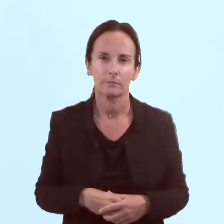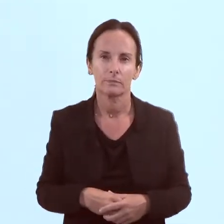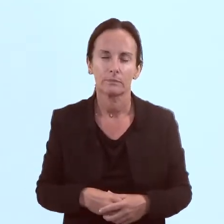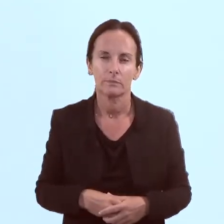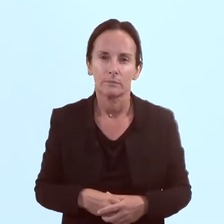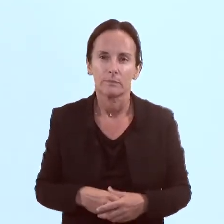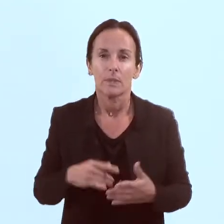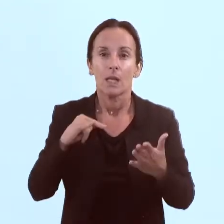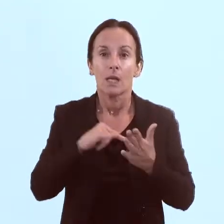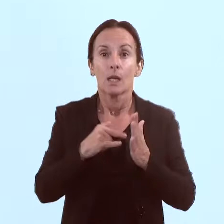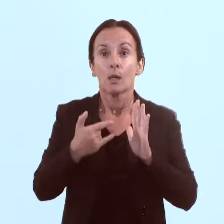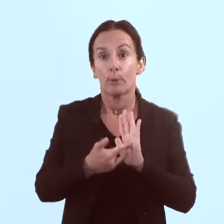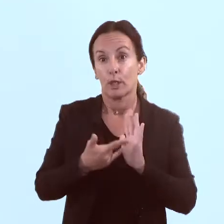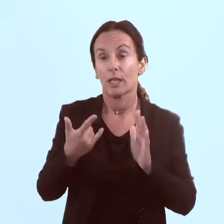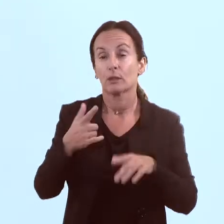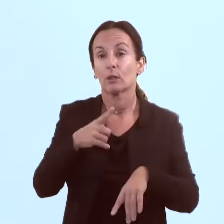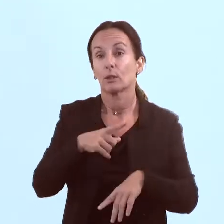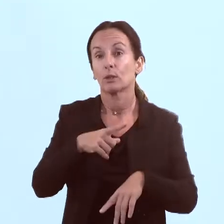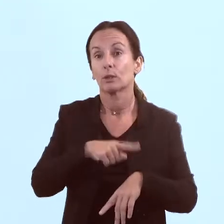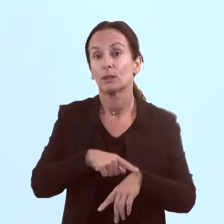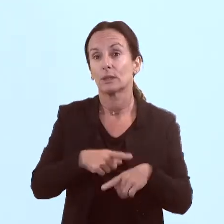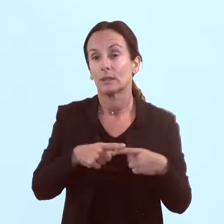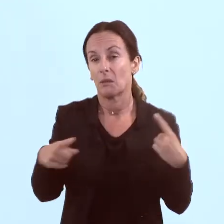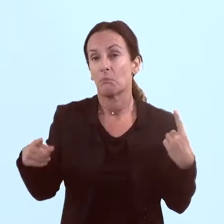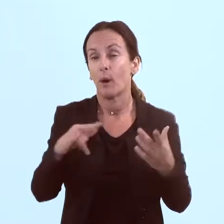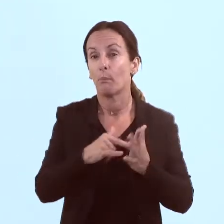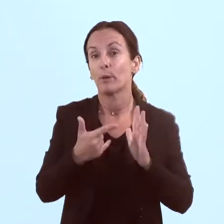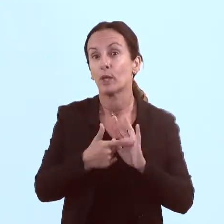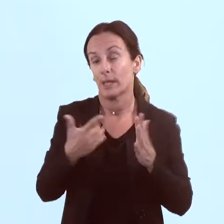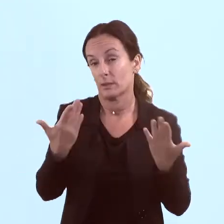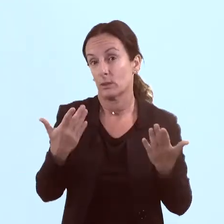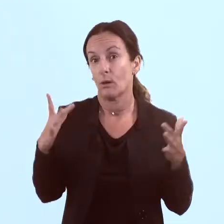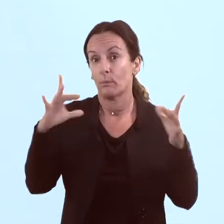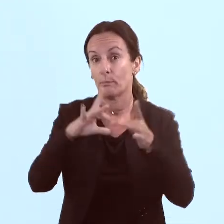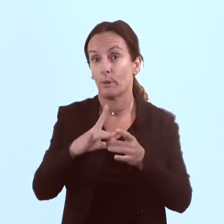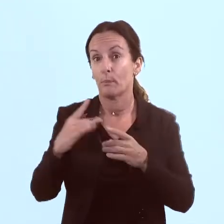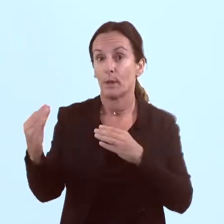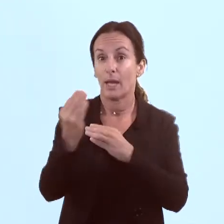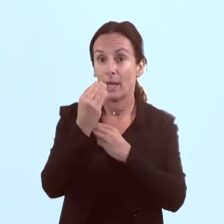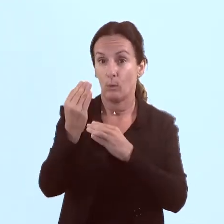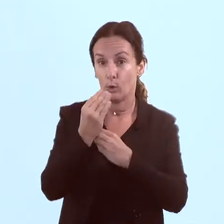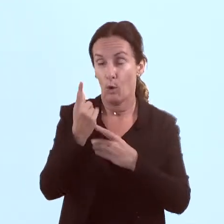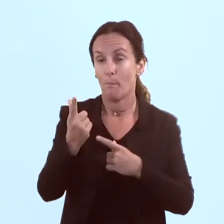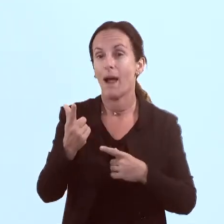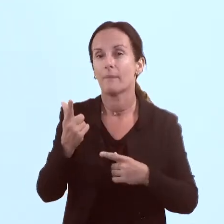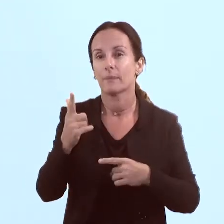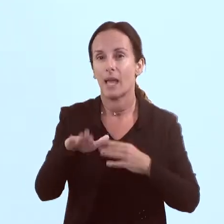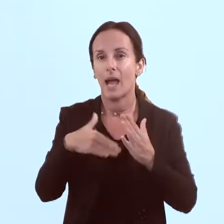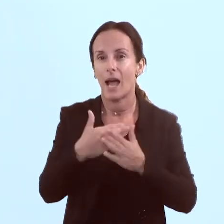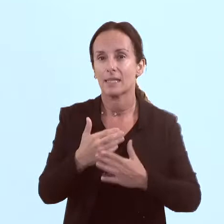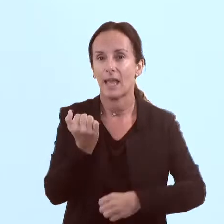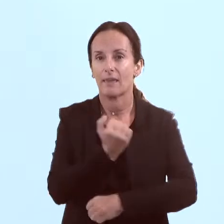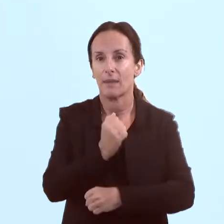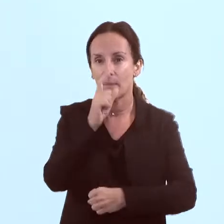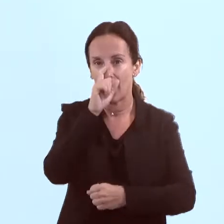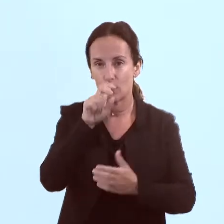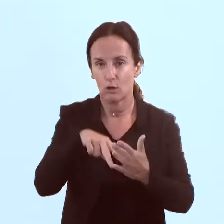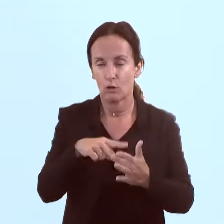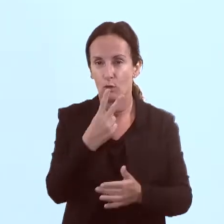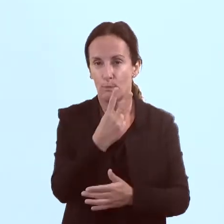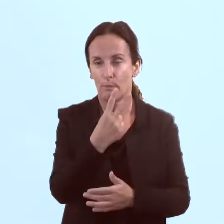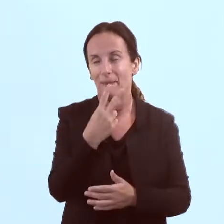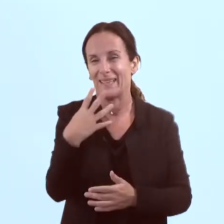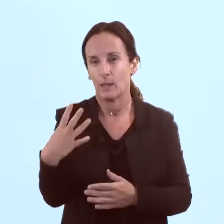dado que son proyectos financiados por los fondos Next Generation, tienen una duración de hasta diciembre de 2024, 31 de diciembre